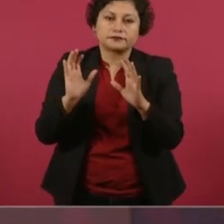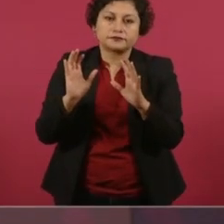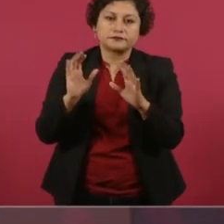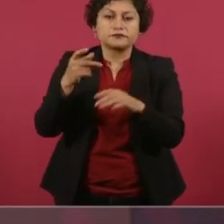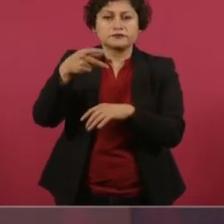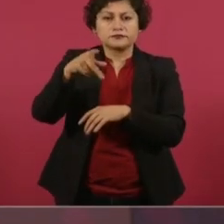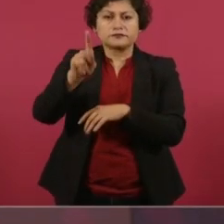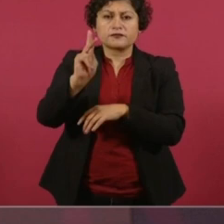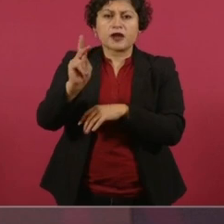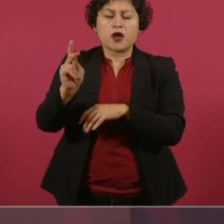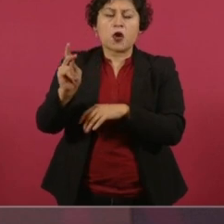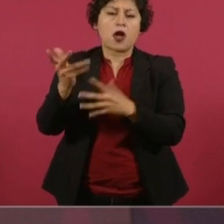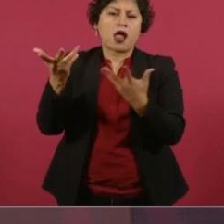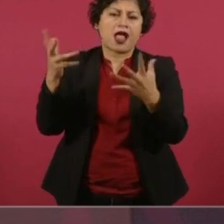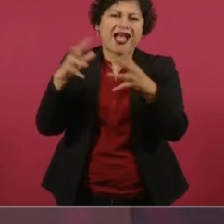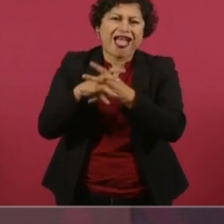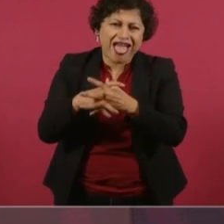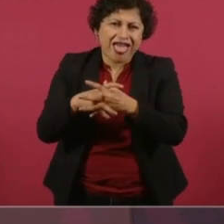pacíficas.